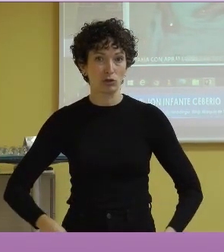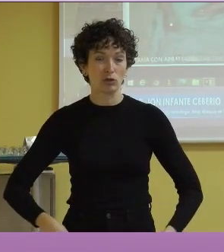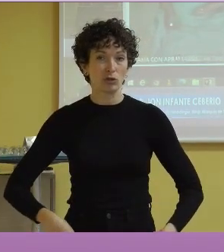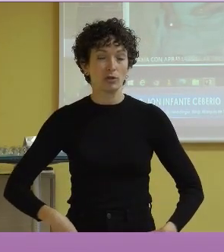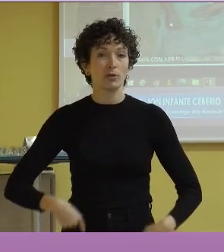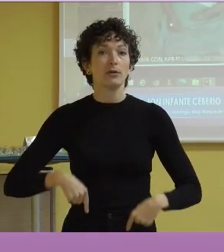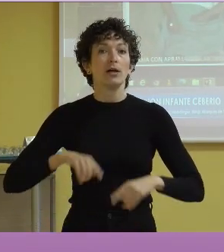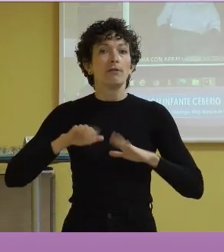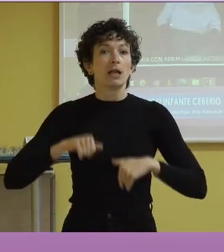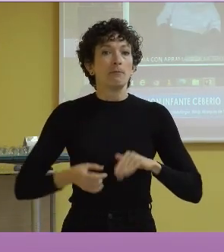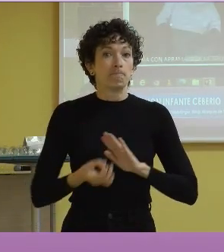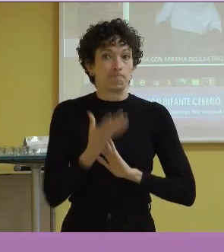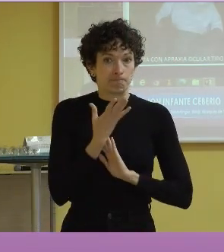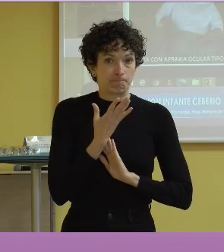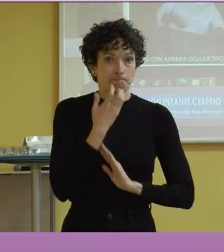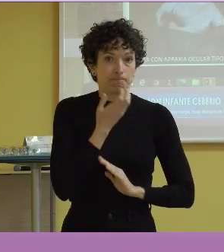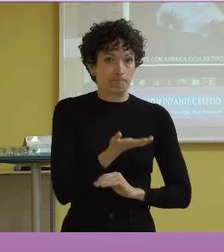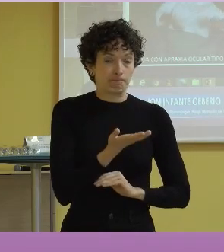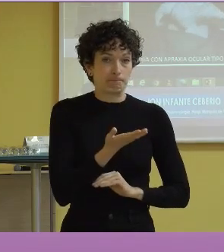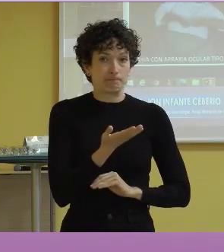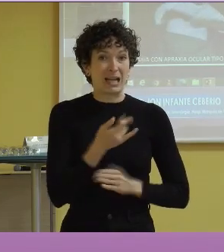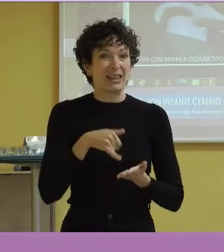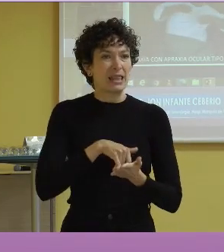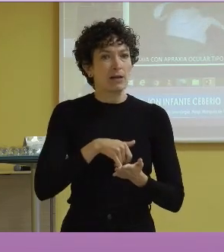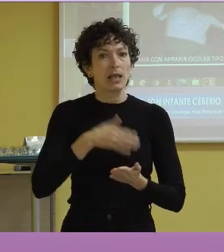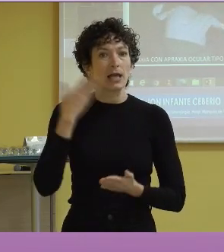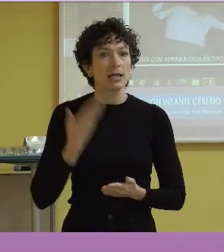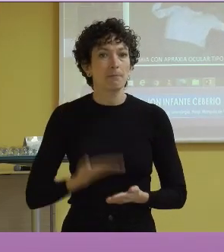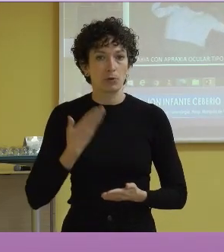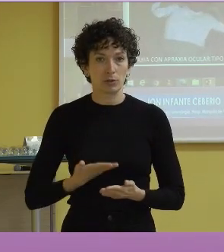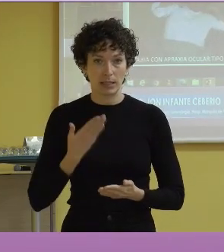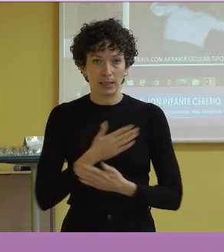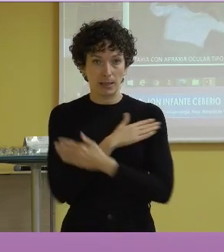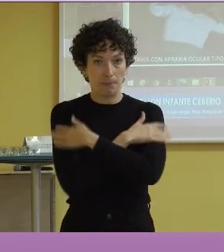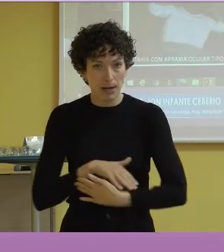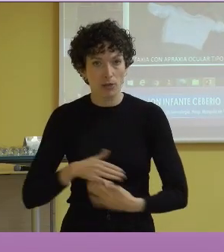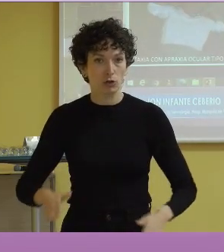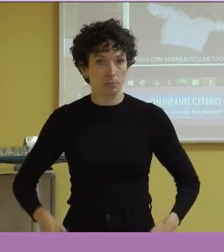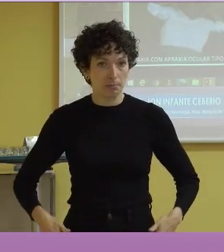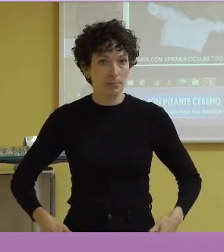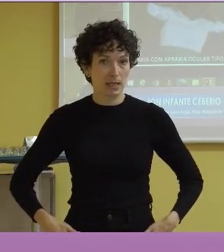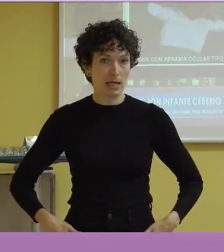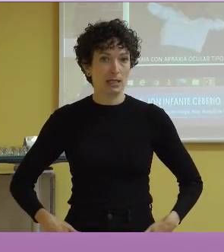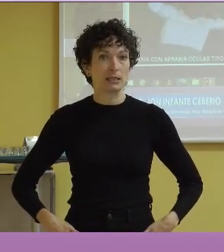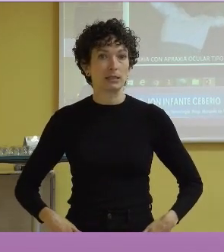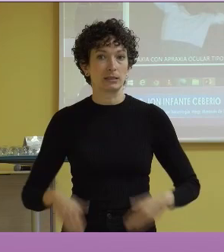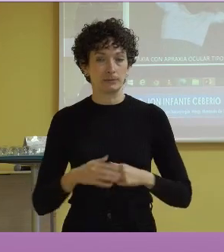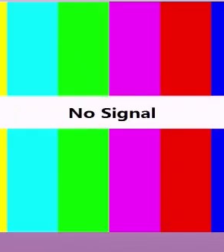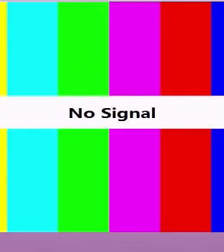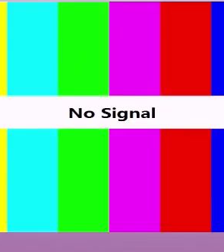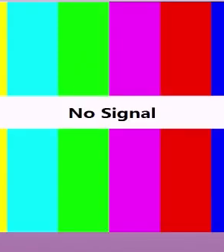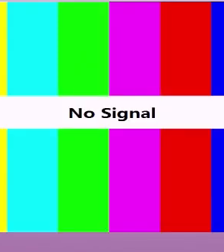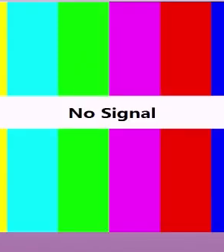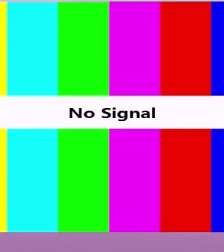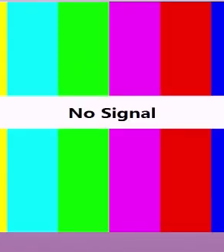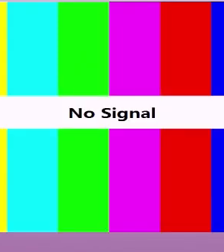que provoca, como vais a ver, pues una debilidad muy importante, ¿no?, en brazos y piernas, de predominio en las distales. Vale, déjalos delante de